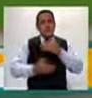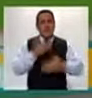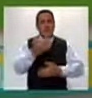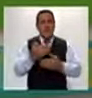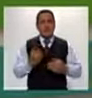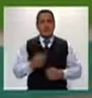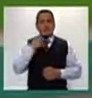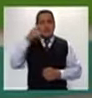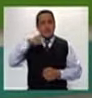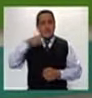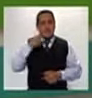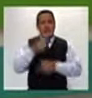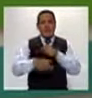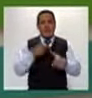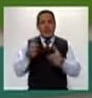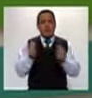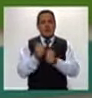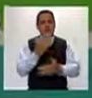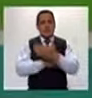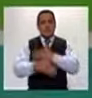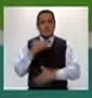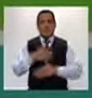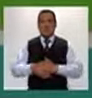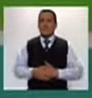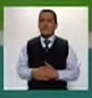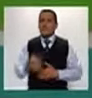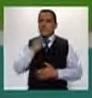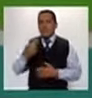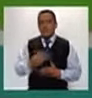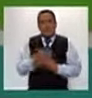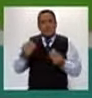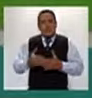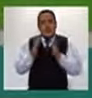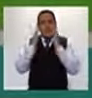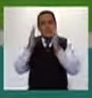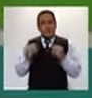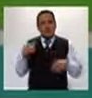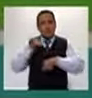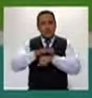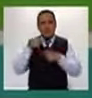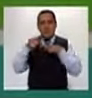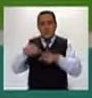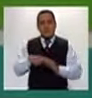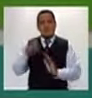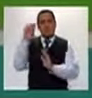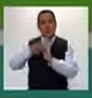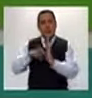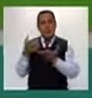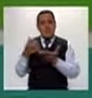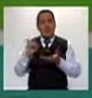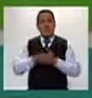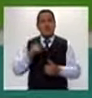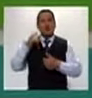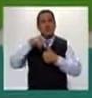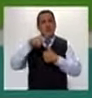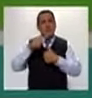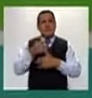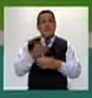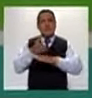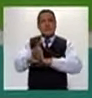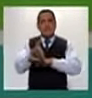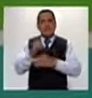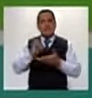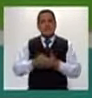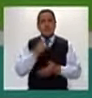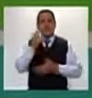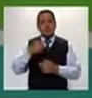y las necesidades de las personas con discapacidad estamos muy muy atentos acerca de este programa tumbes accesible que